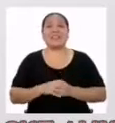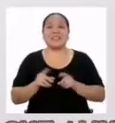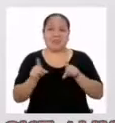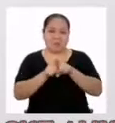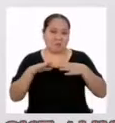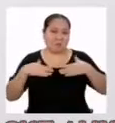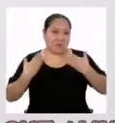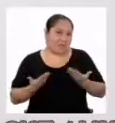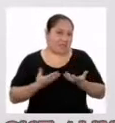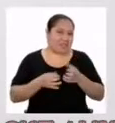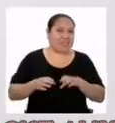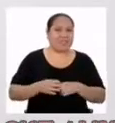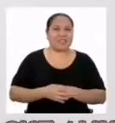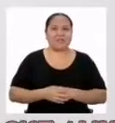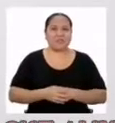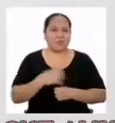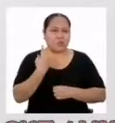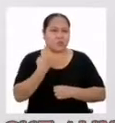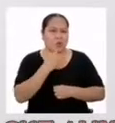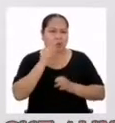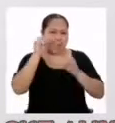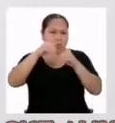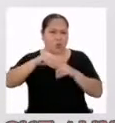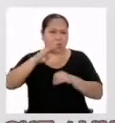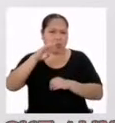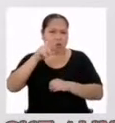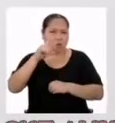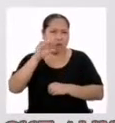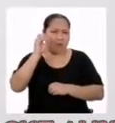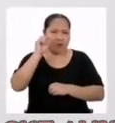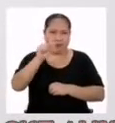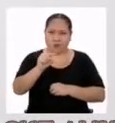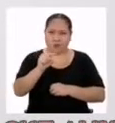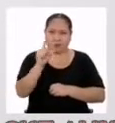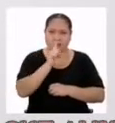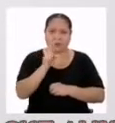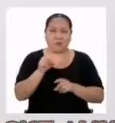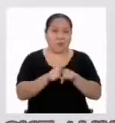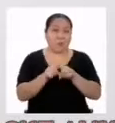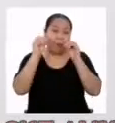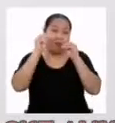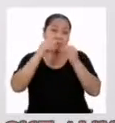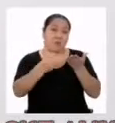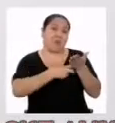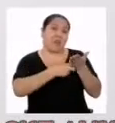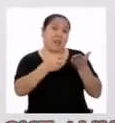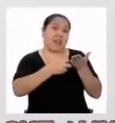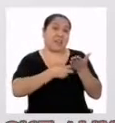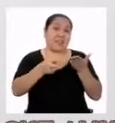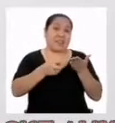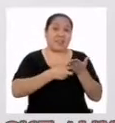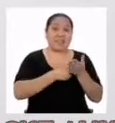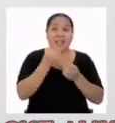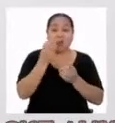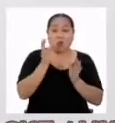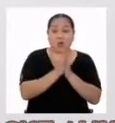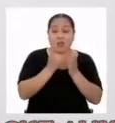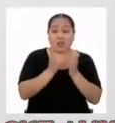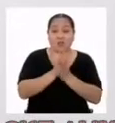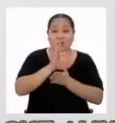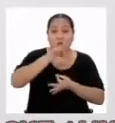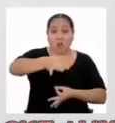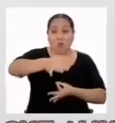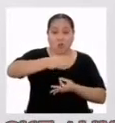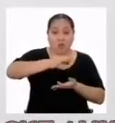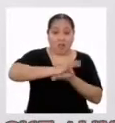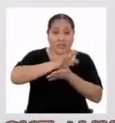hacer. No solo a través de un blog, también pueden hacer una revista utilizando algunas hojas. Pueden empezar